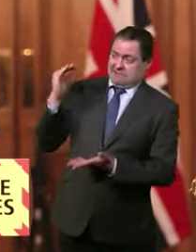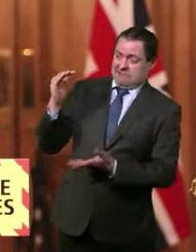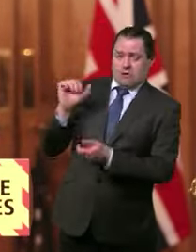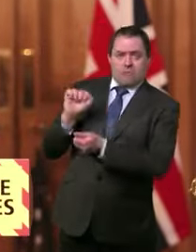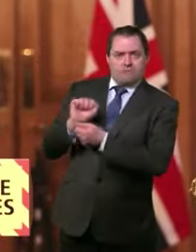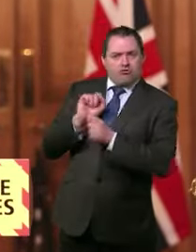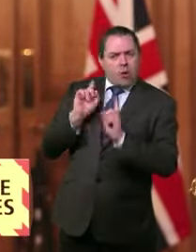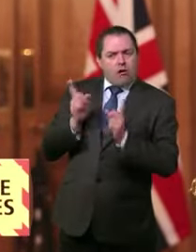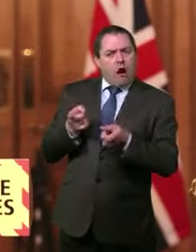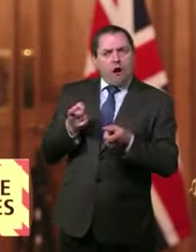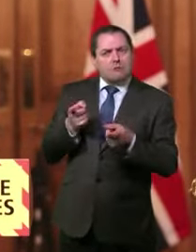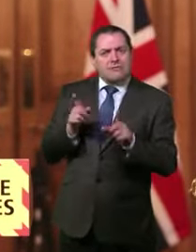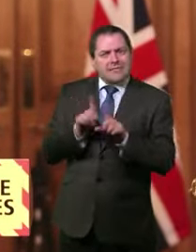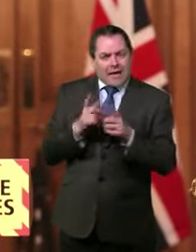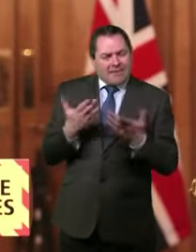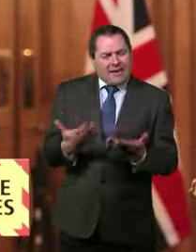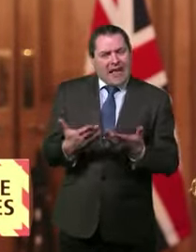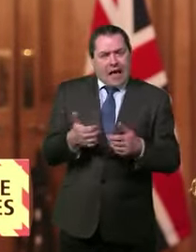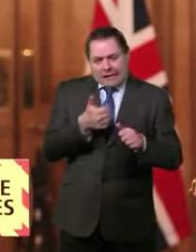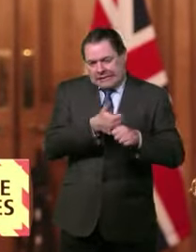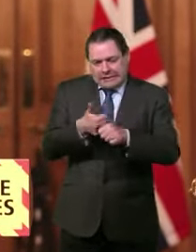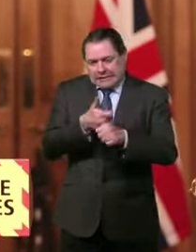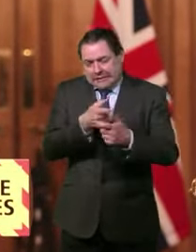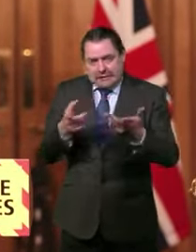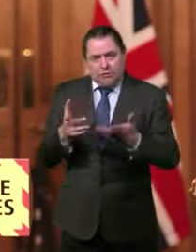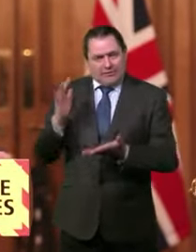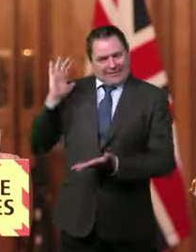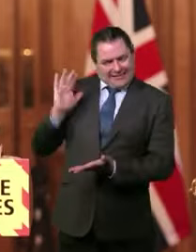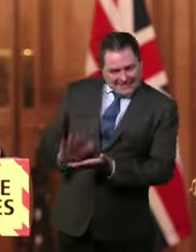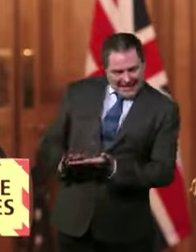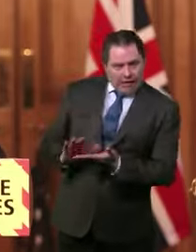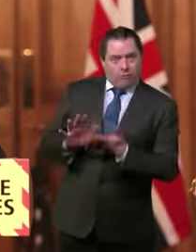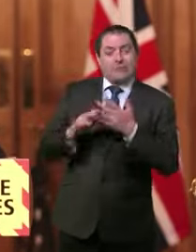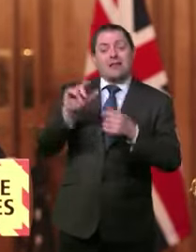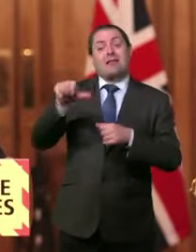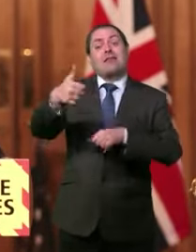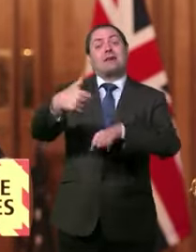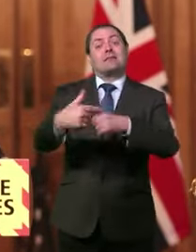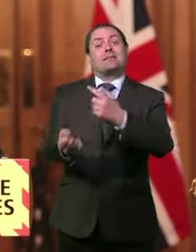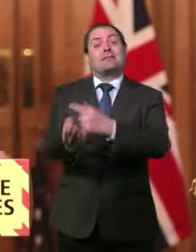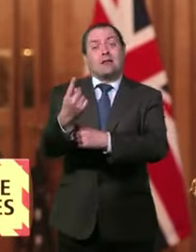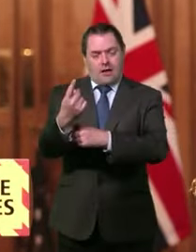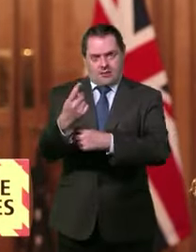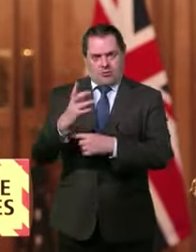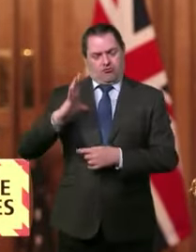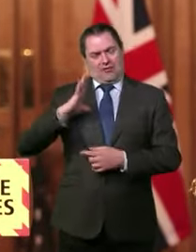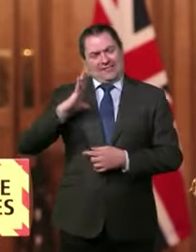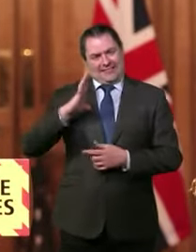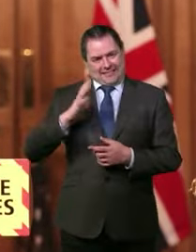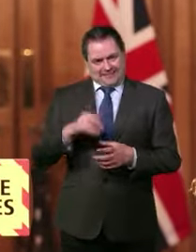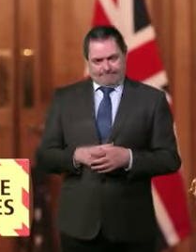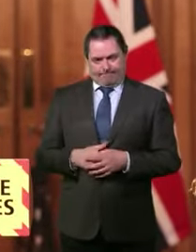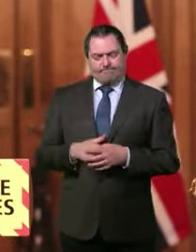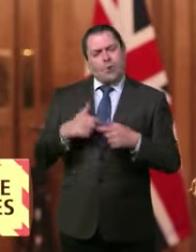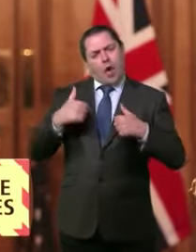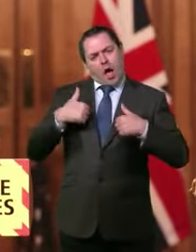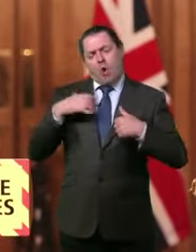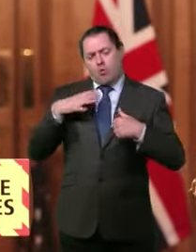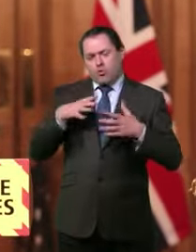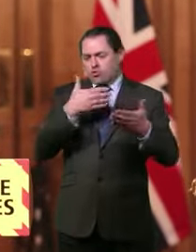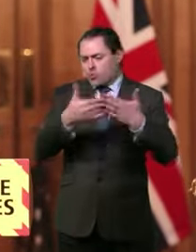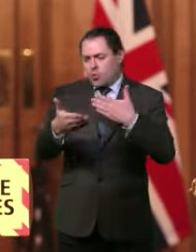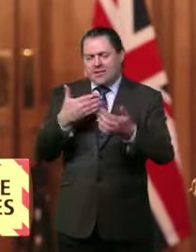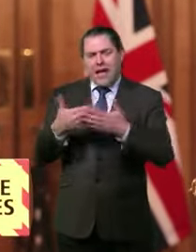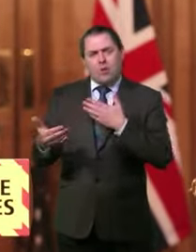ustedes ahora sobre cómo comenzaremos a arreglar las finanzas públicas la elección que he